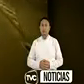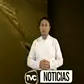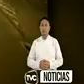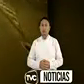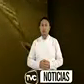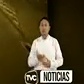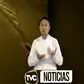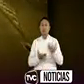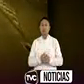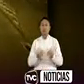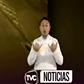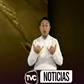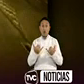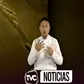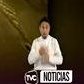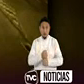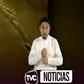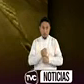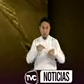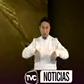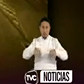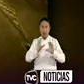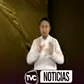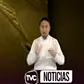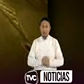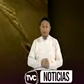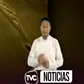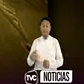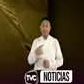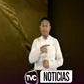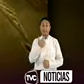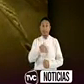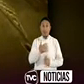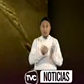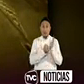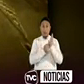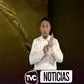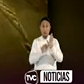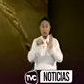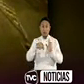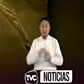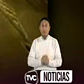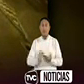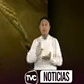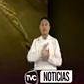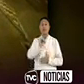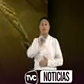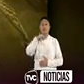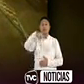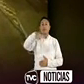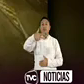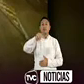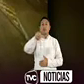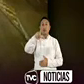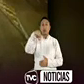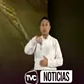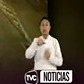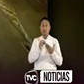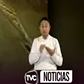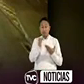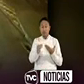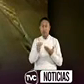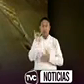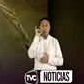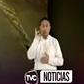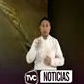Al parecer ya no hay lugar ni sector seguro. La historia que les vamos a contar sucedió en el barrio Inchalillo, a un costado de la ciudad de